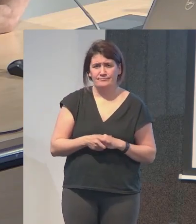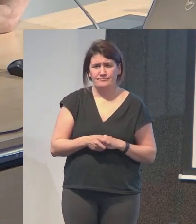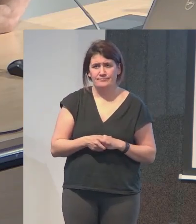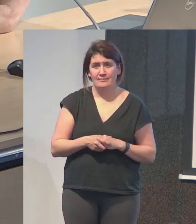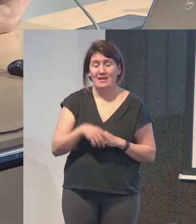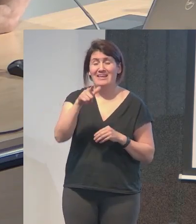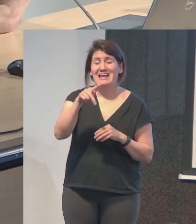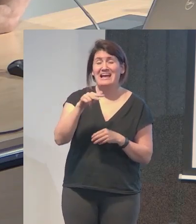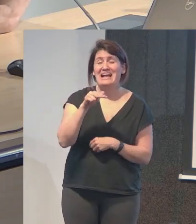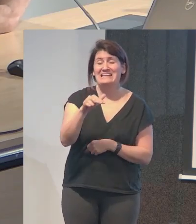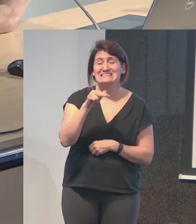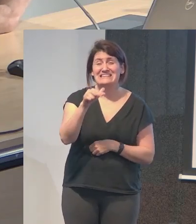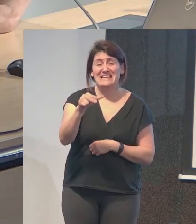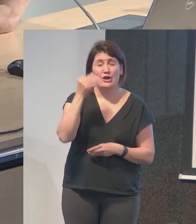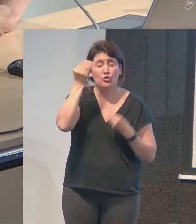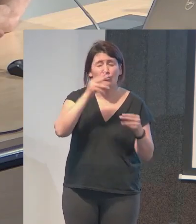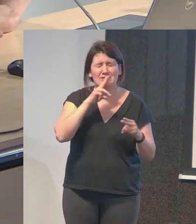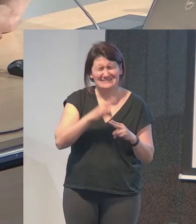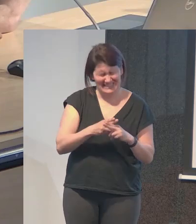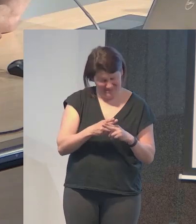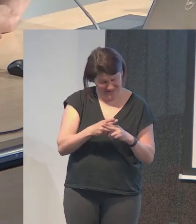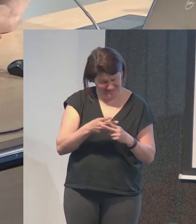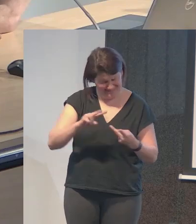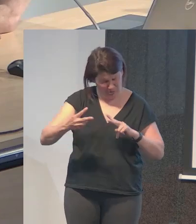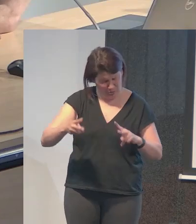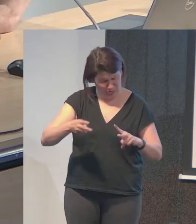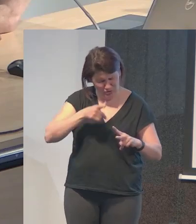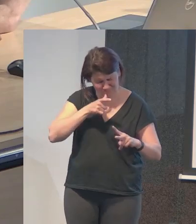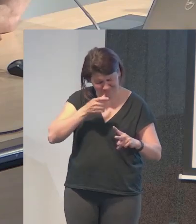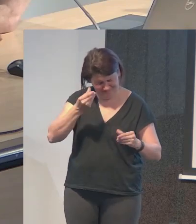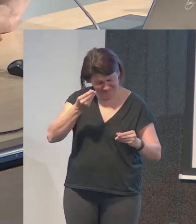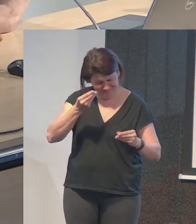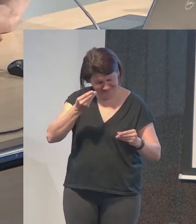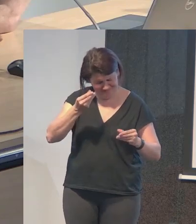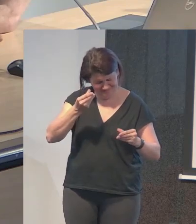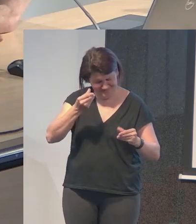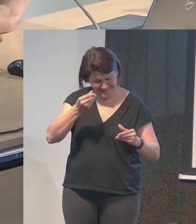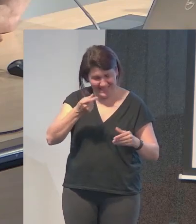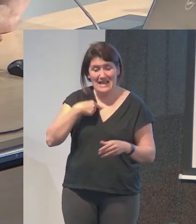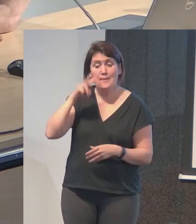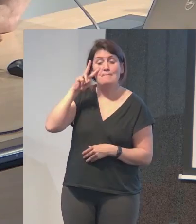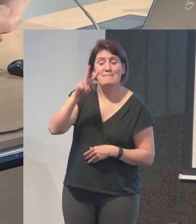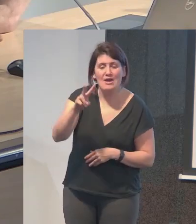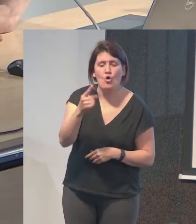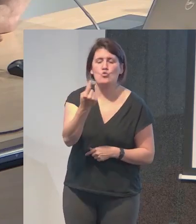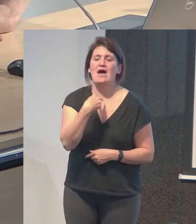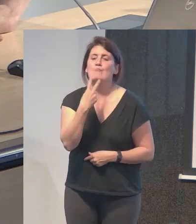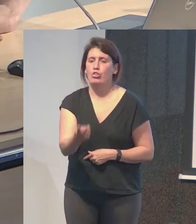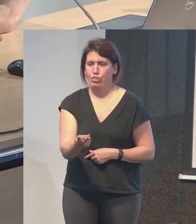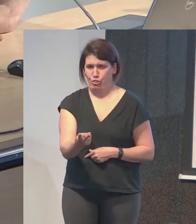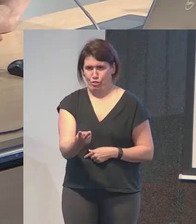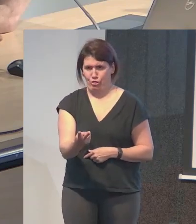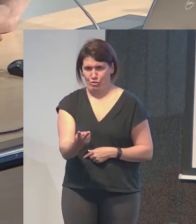Y en castellano creo que está traducido al castellano y se llama Veo una voz, creo.